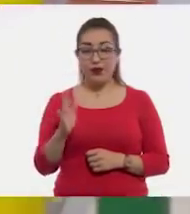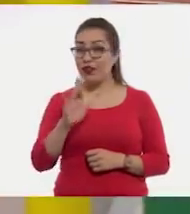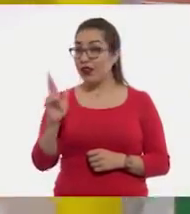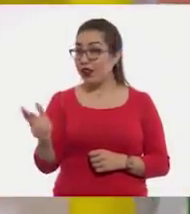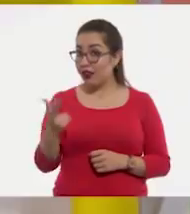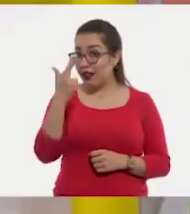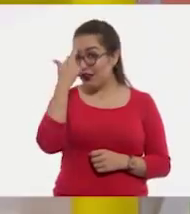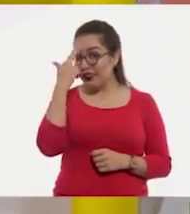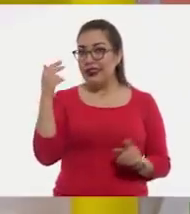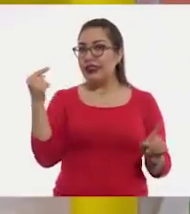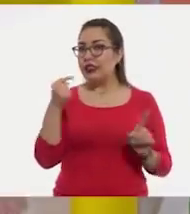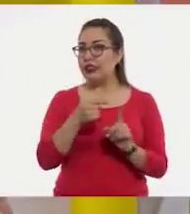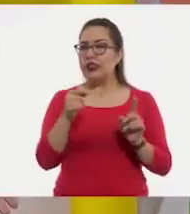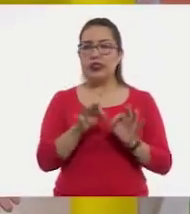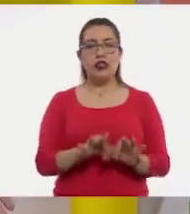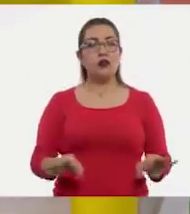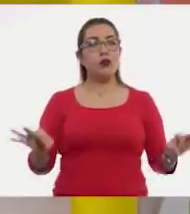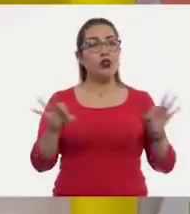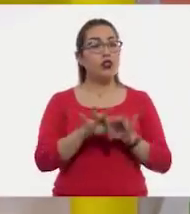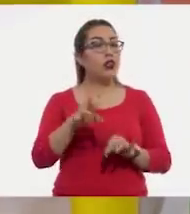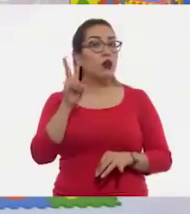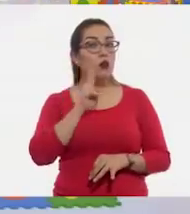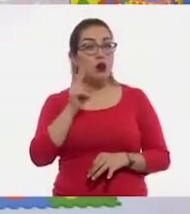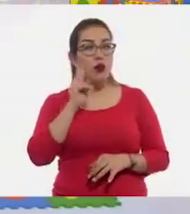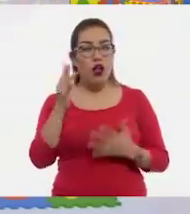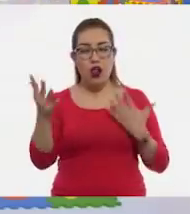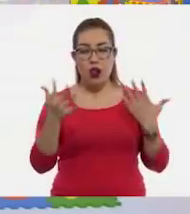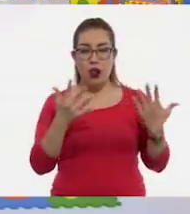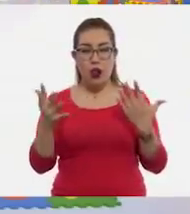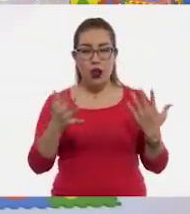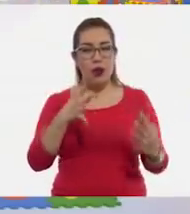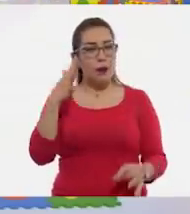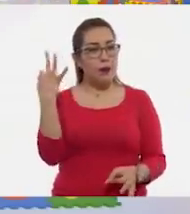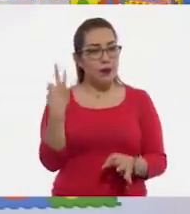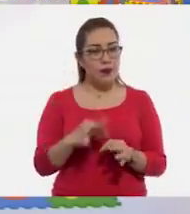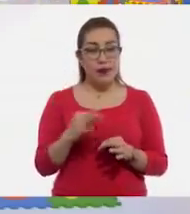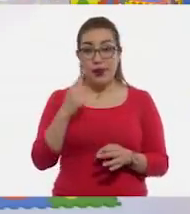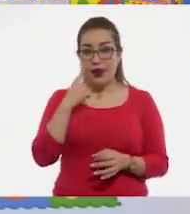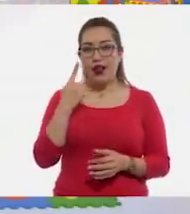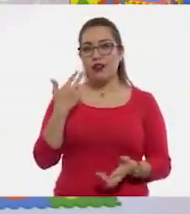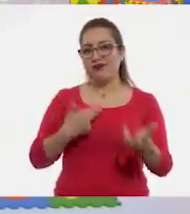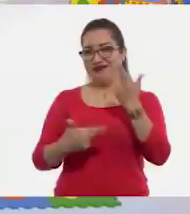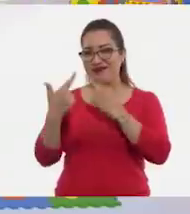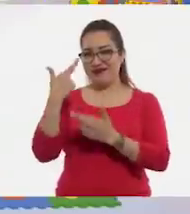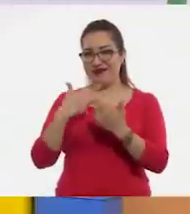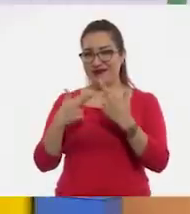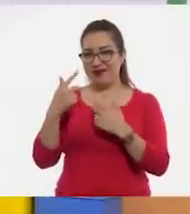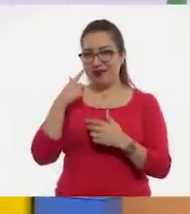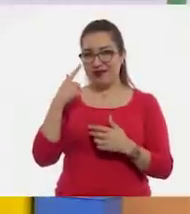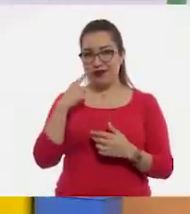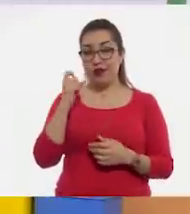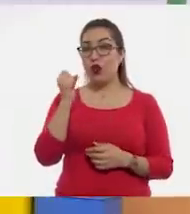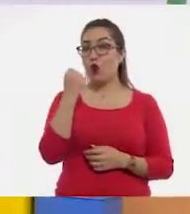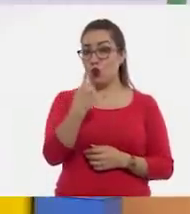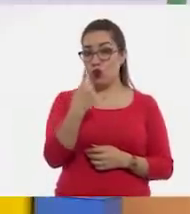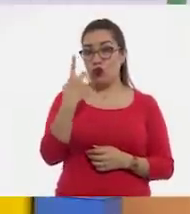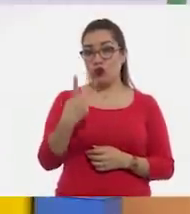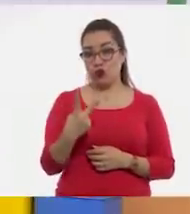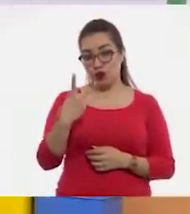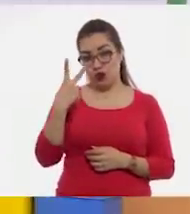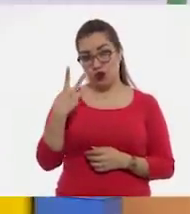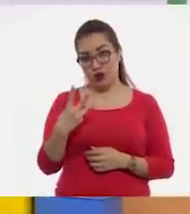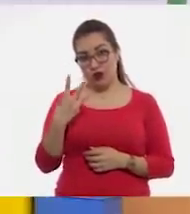recuerden que es muy importante comprobarlo, ¿verdad? Claro. Entonces, vamos desde arriba a contar. 1,